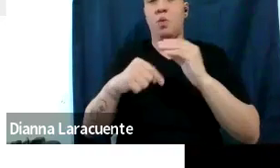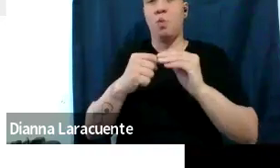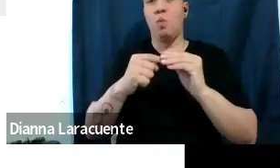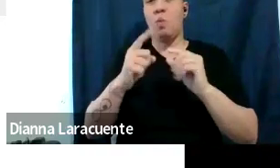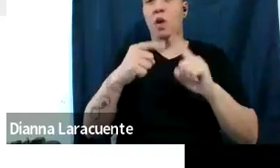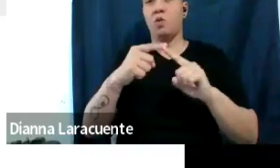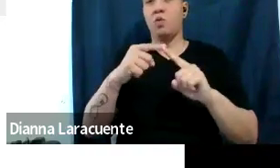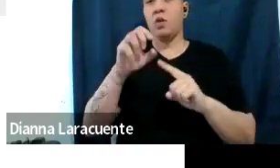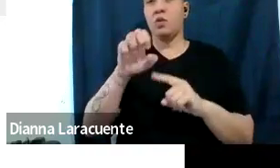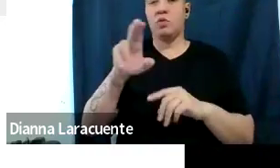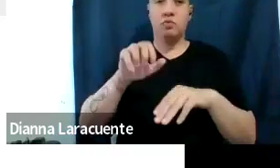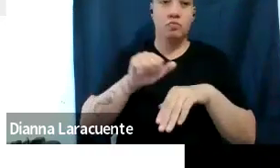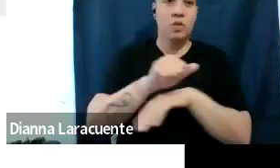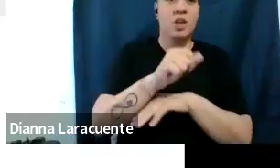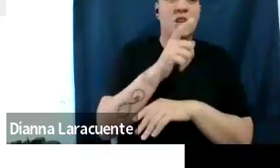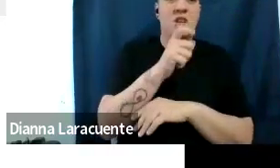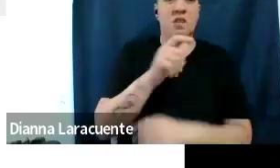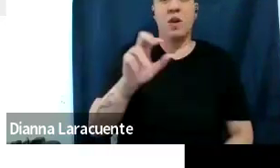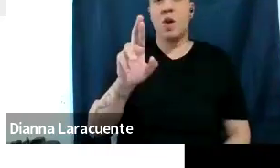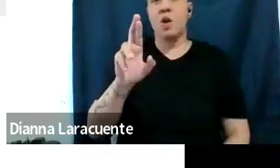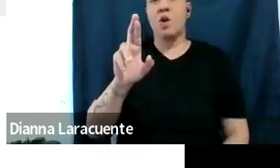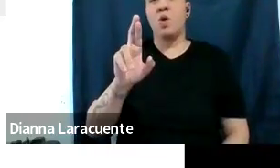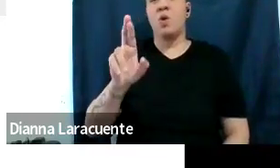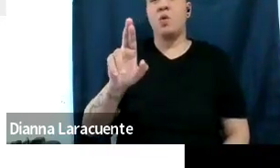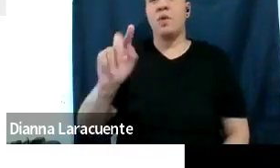fue Robert Thomas Hill? ¿Y qué causará